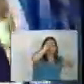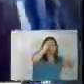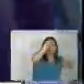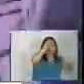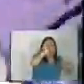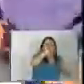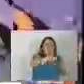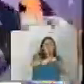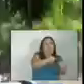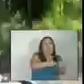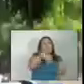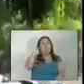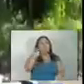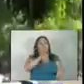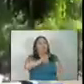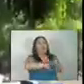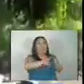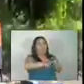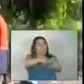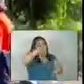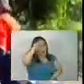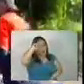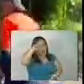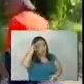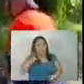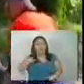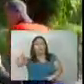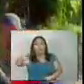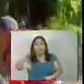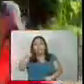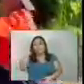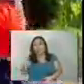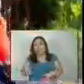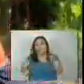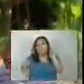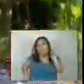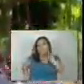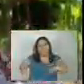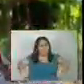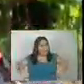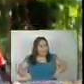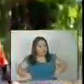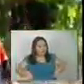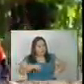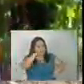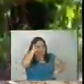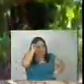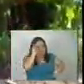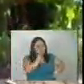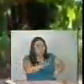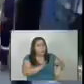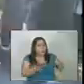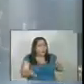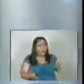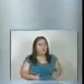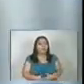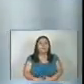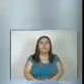denuncian que no les han pagado salarios. El alcalde de San Salvador criticó la gestión de la edil de ese municipio.